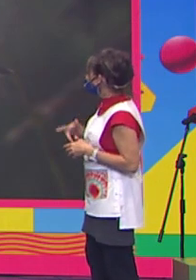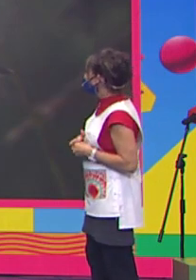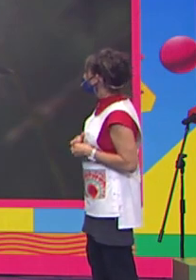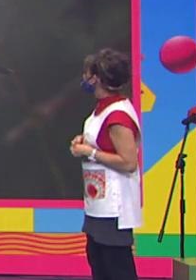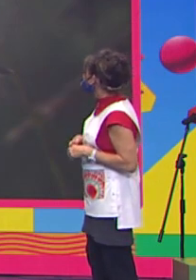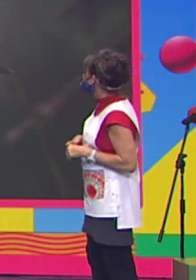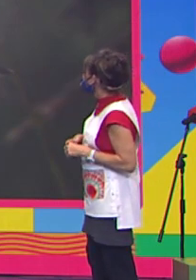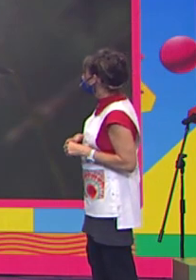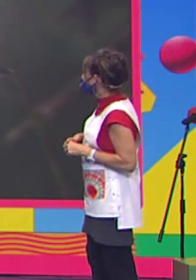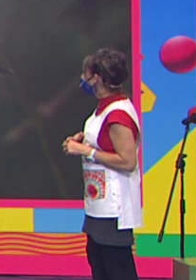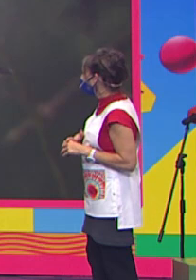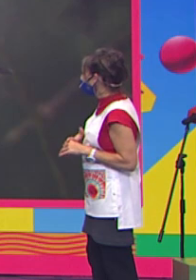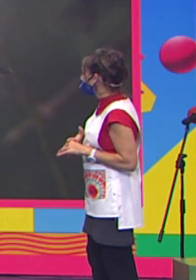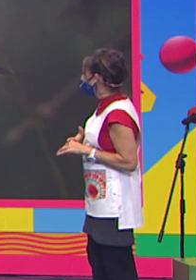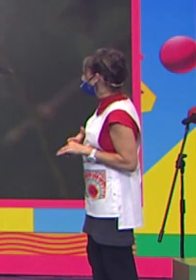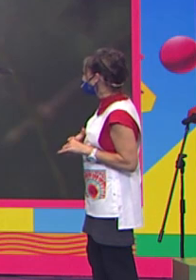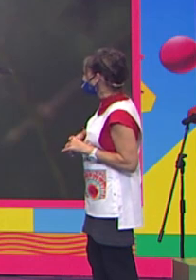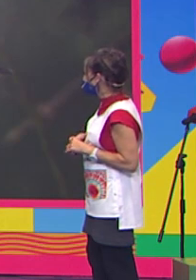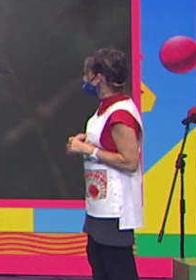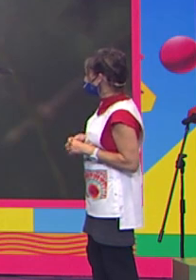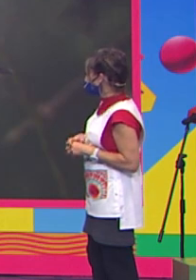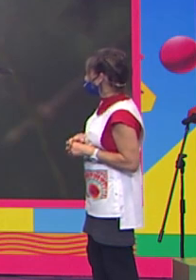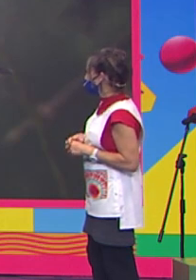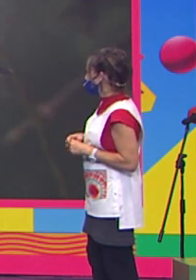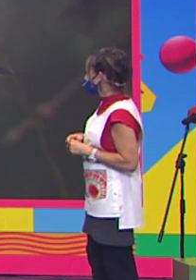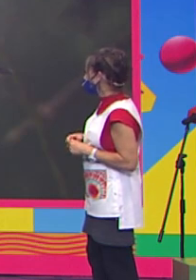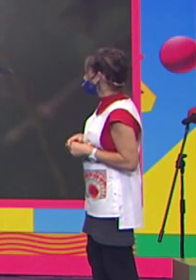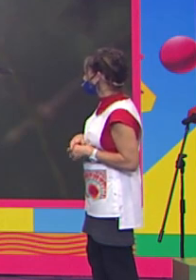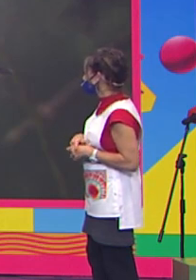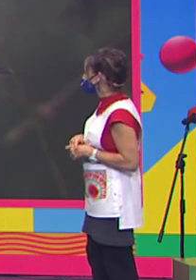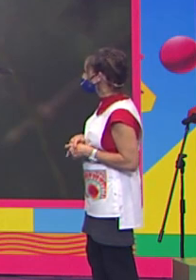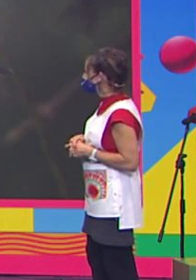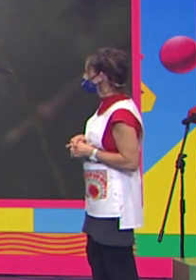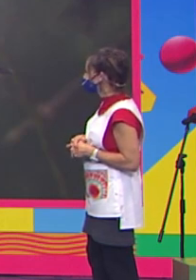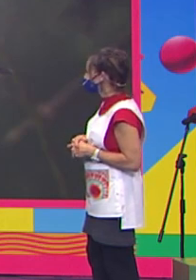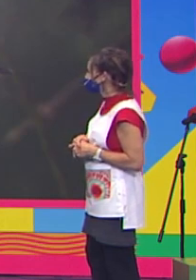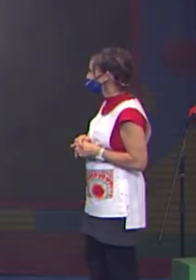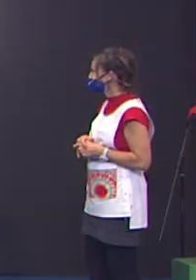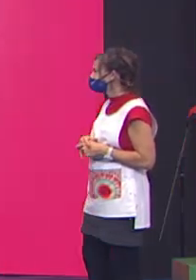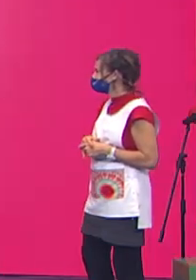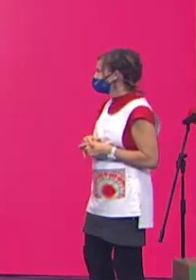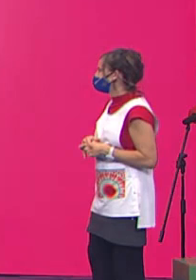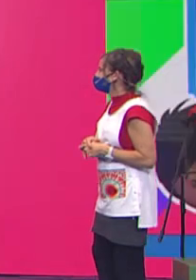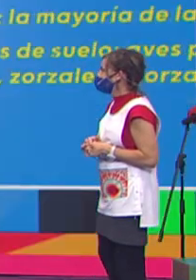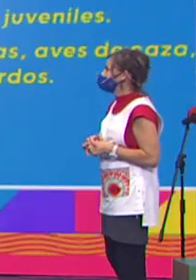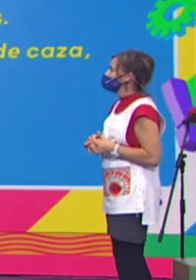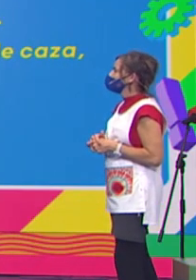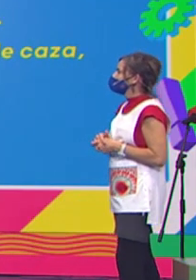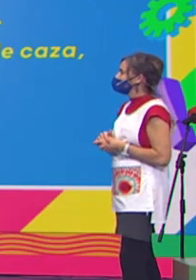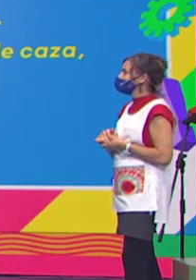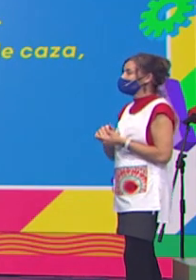por la supervivencia. Y acá estamos viendo una de ellas. Una curruca. Una curruca. Curruca. Cucurru, curruca. Y